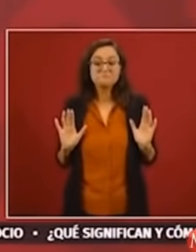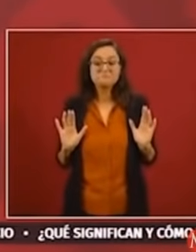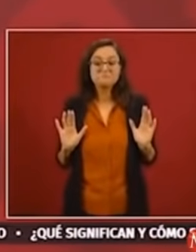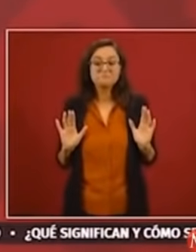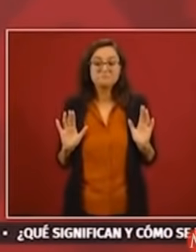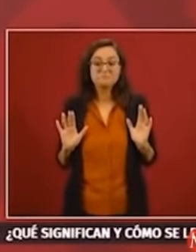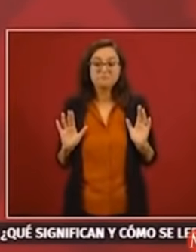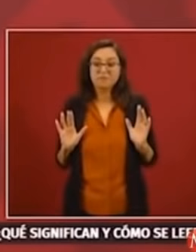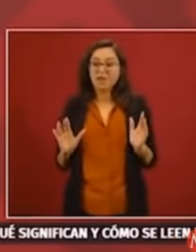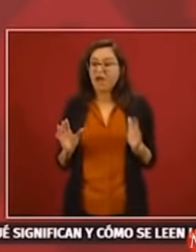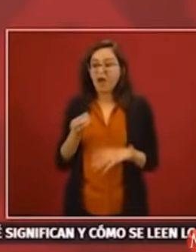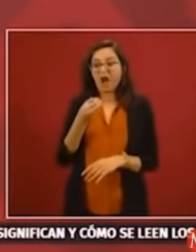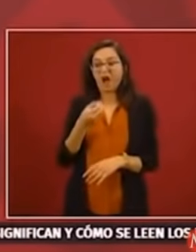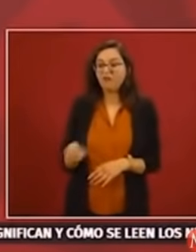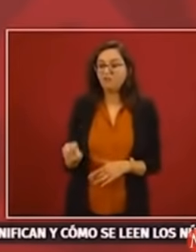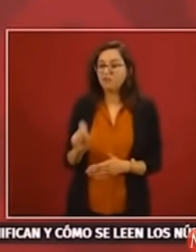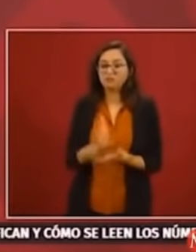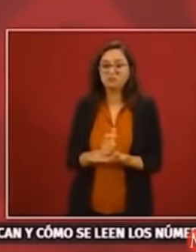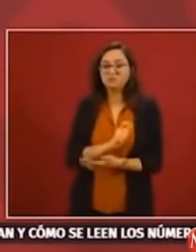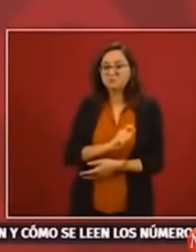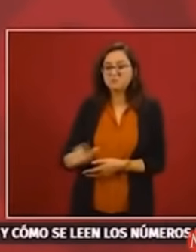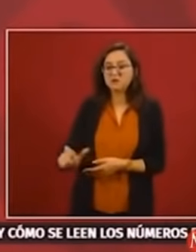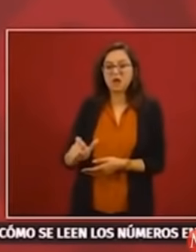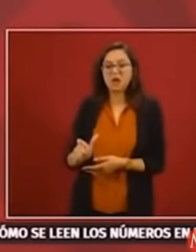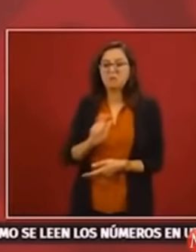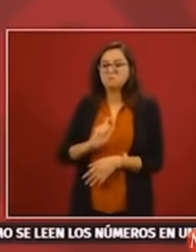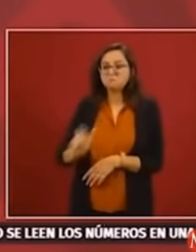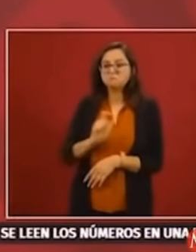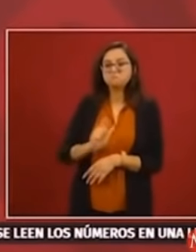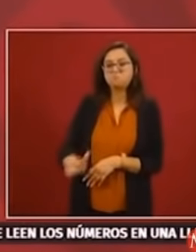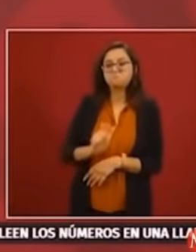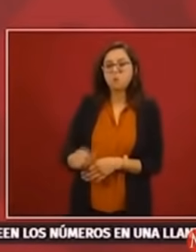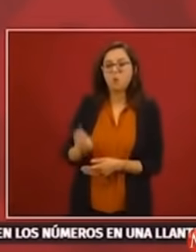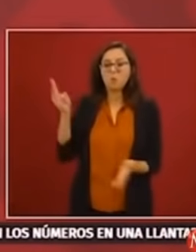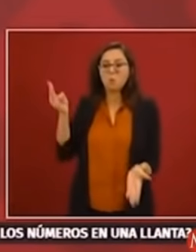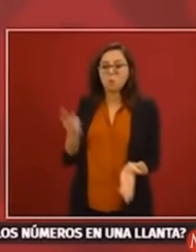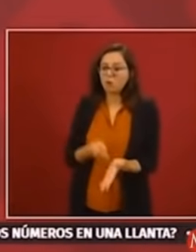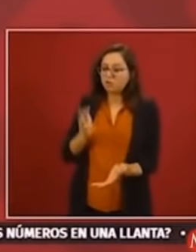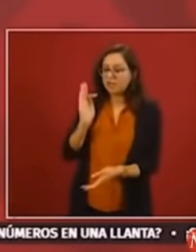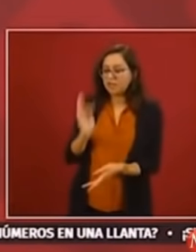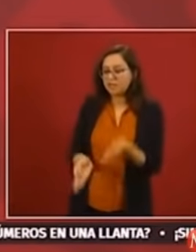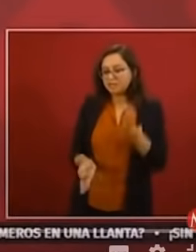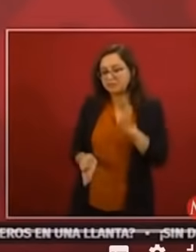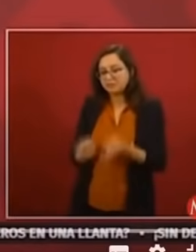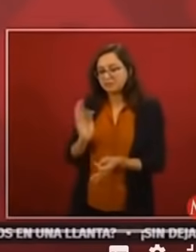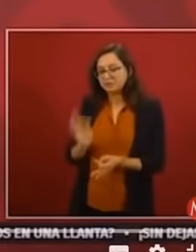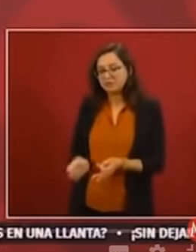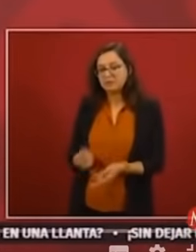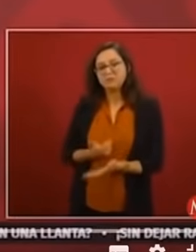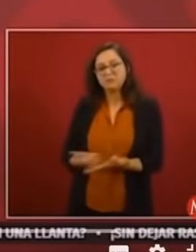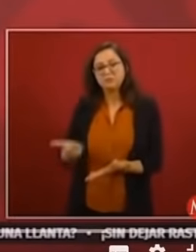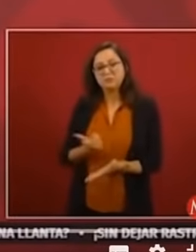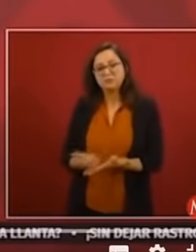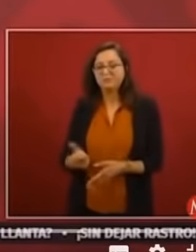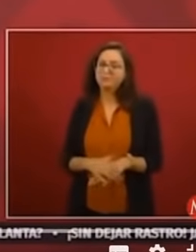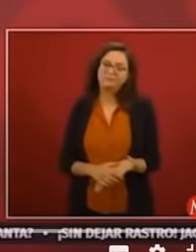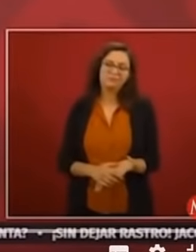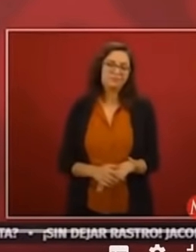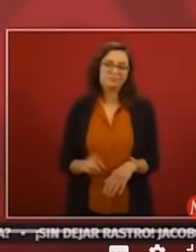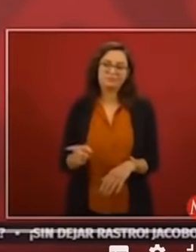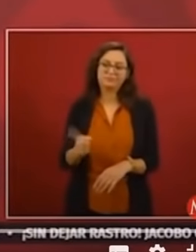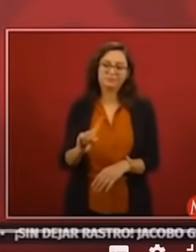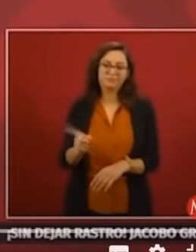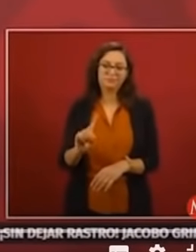pues tenemos que comprarle la planta o seguirles pagando o seguirles manteniendo el subsidio. Eso